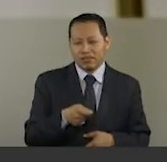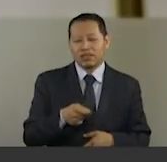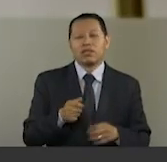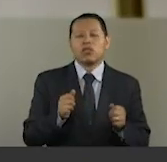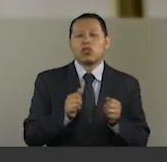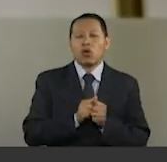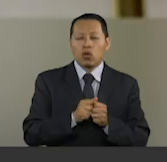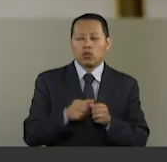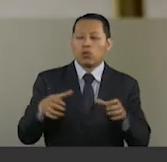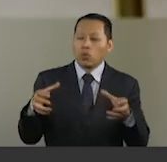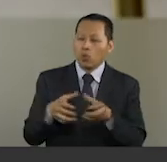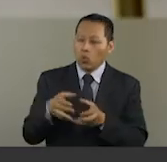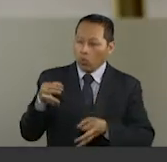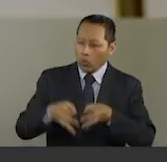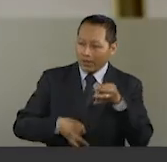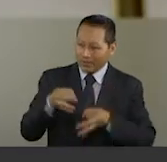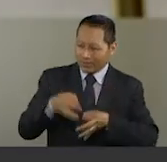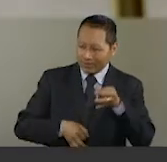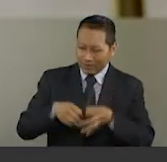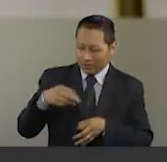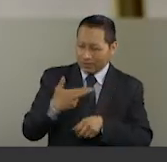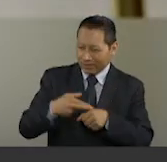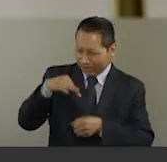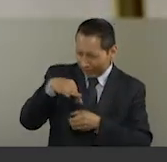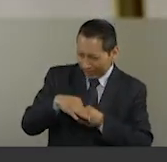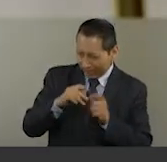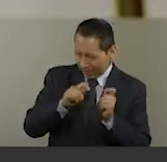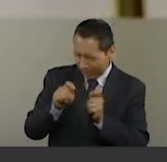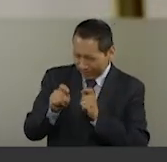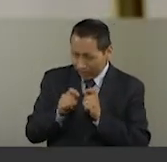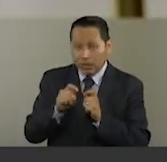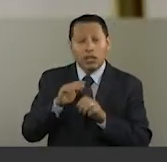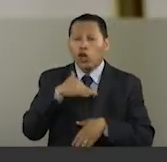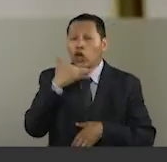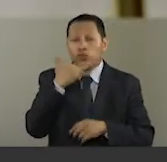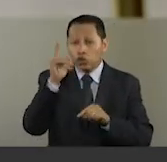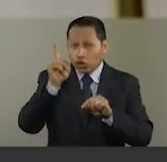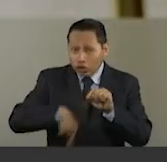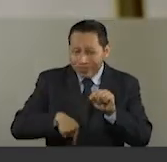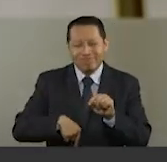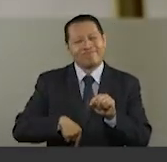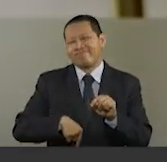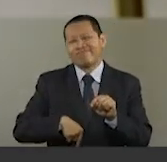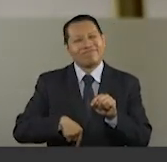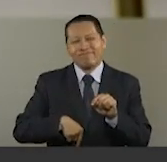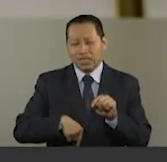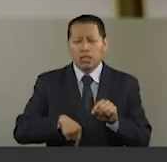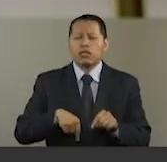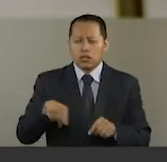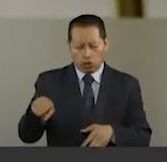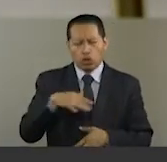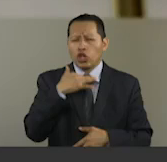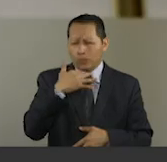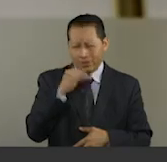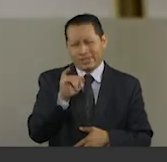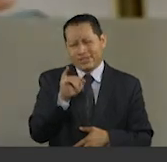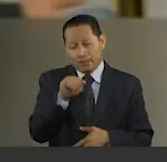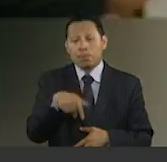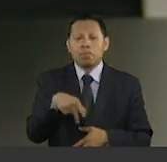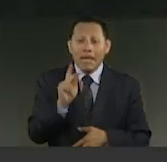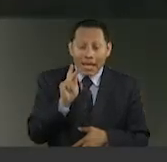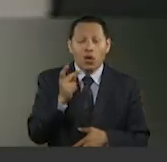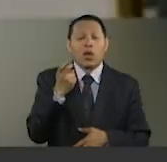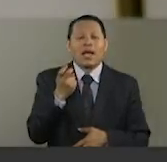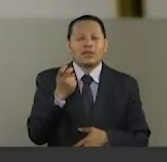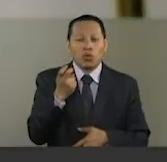de jueces, magistrados y ministros se va a acabar con la corrupción. Yo creo que no ese es el camino. Que hay corrupción, sí. Pero ese es el mecanismo a través del